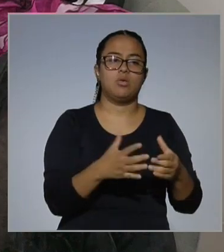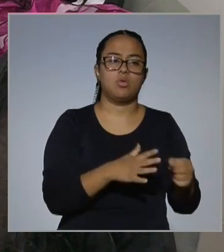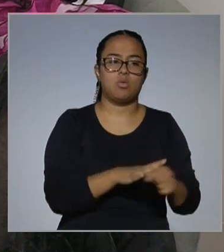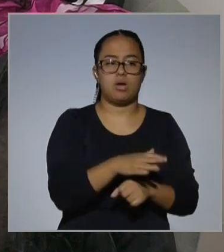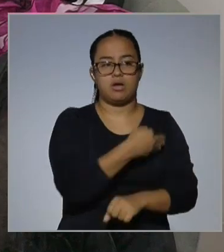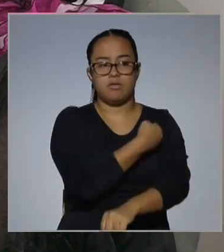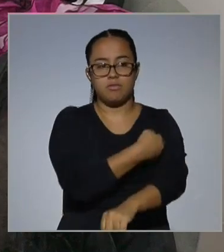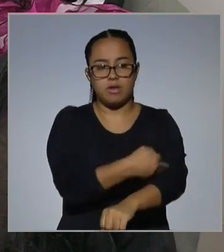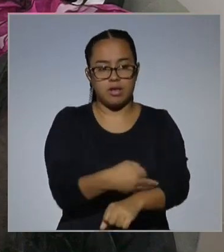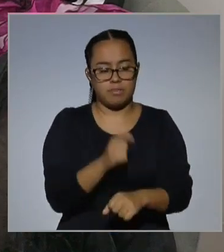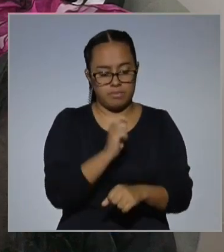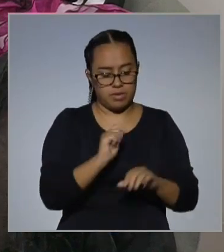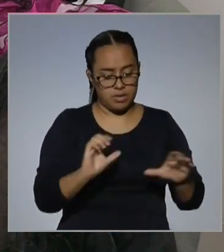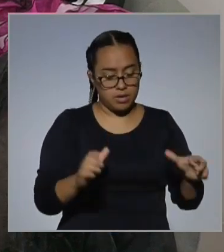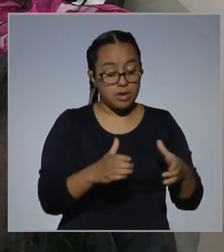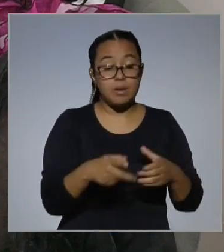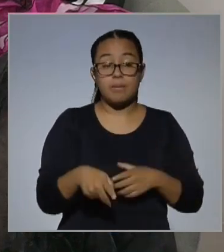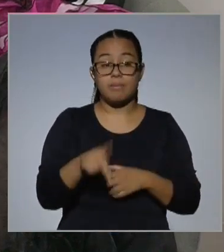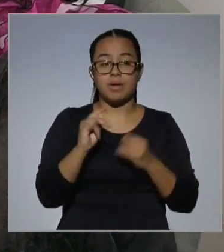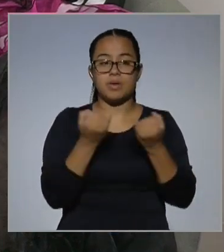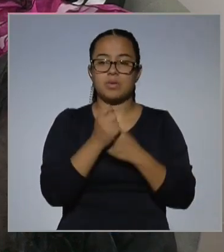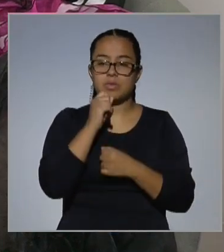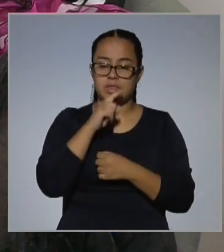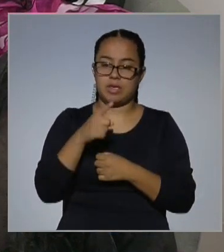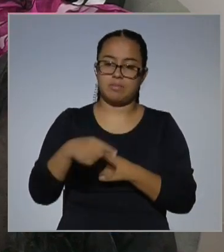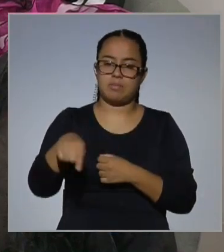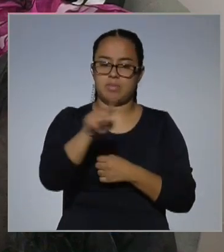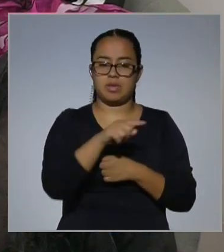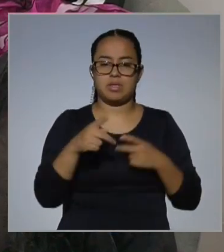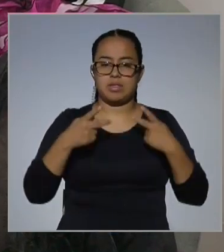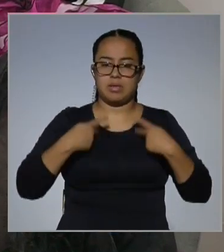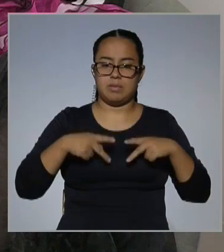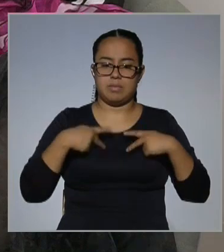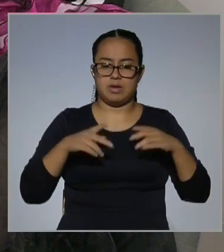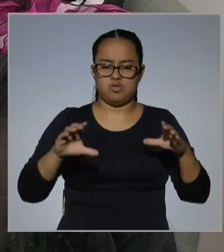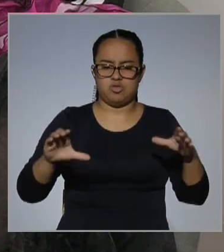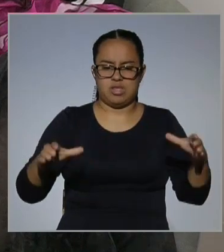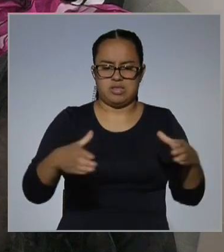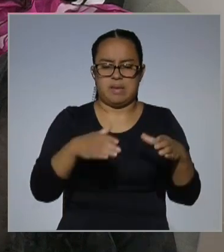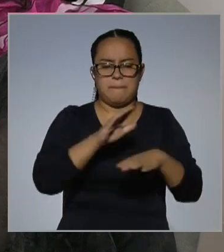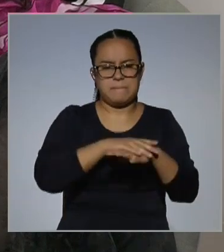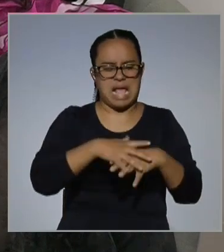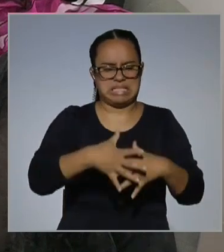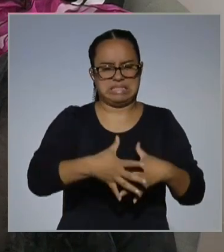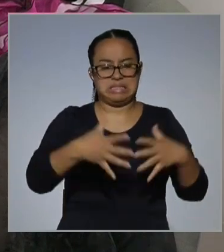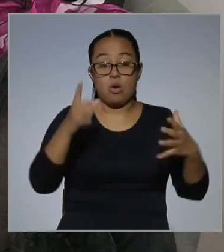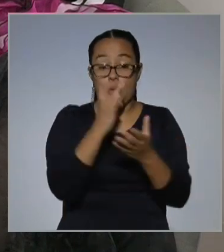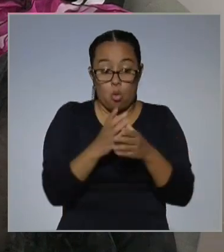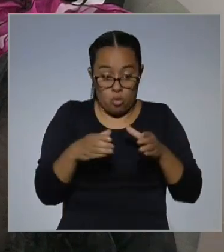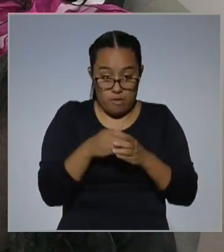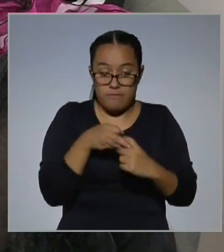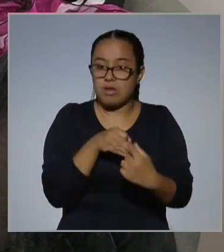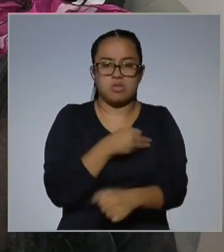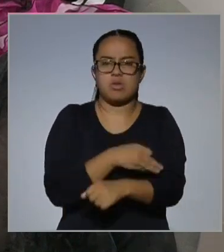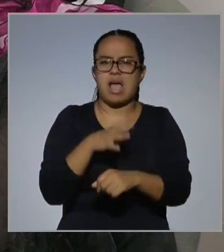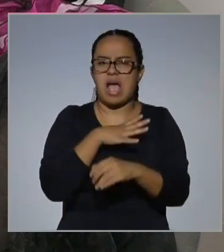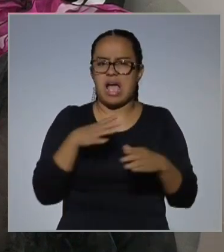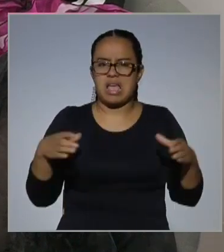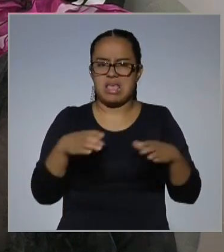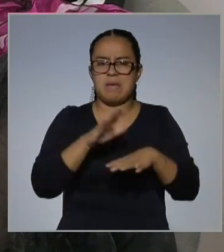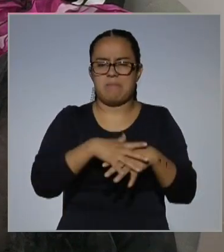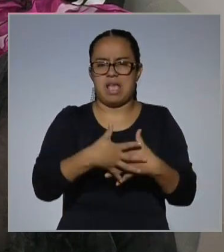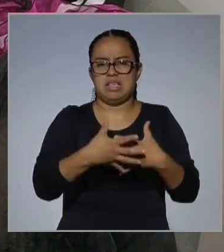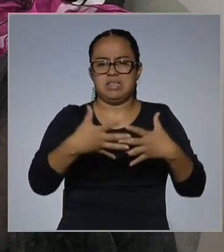la familia como colectivo, pero también la comunidad en un espectro muchísimo más amplio, ¿no? Y en ese sentido es interesante